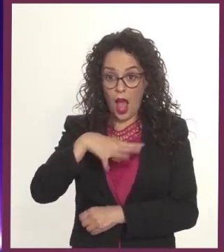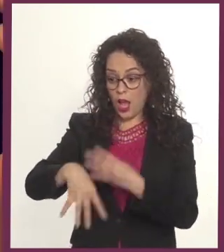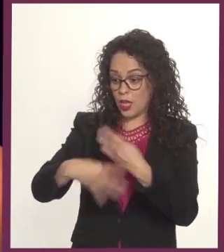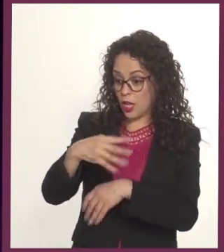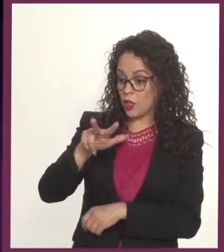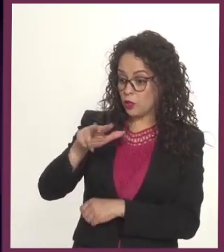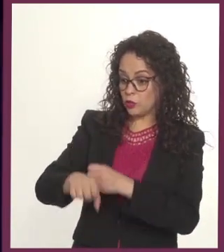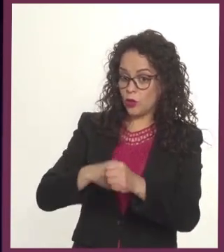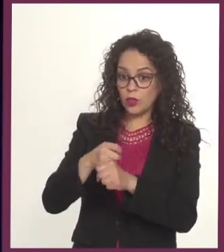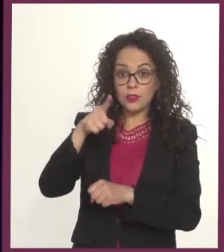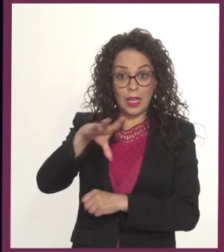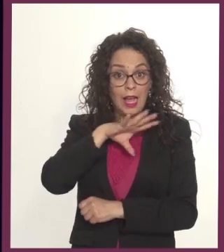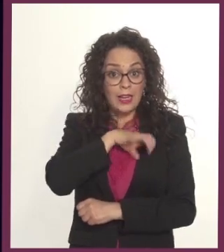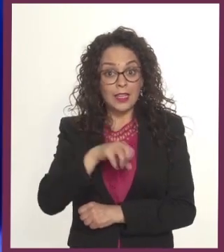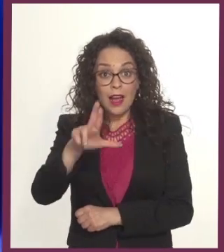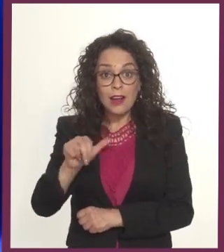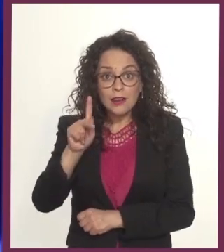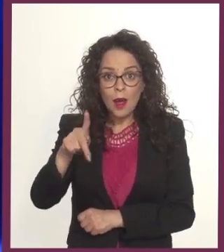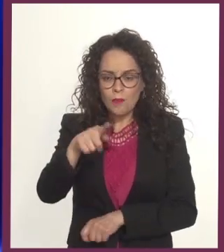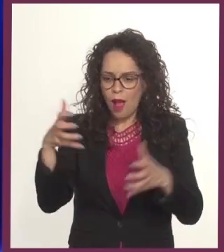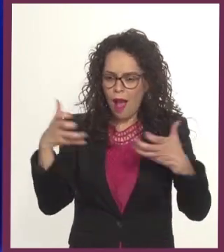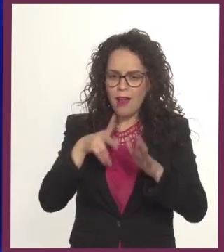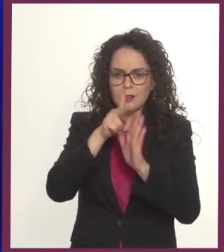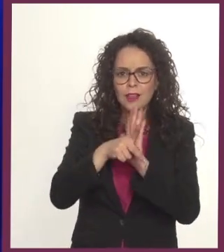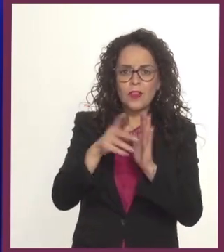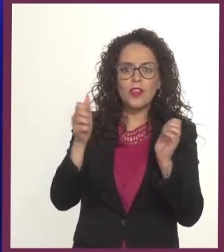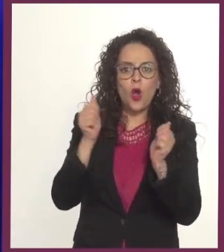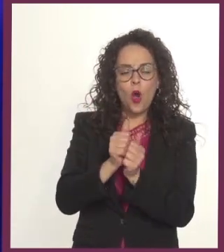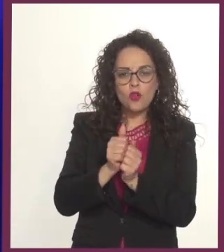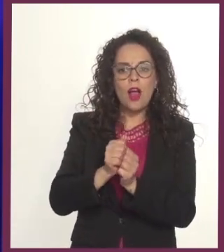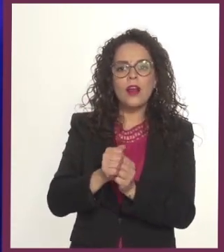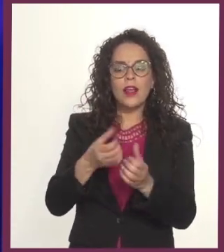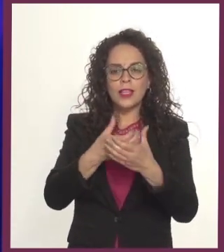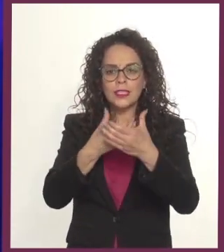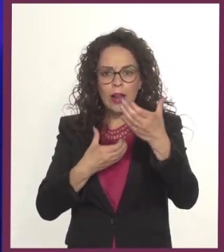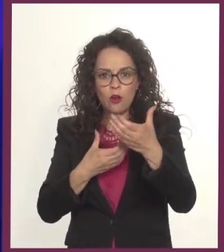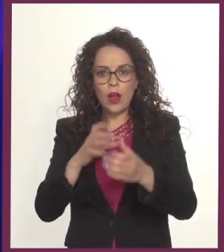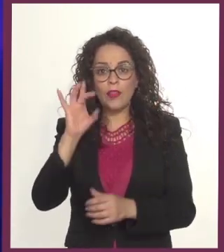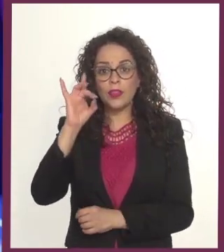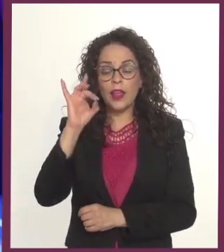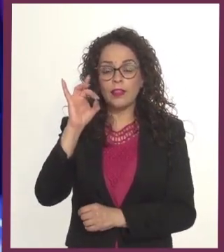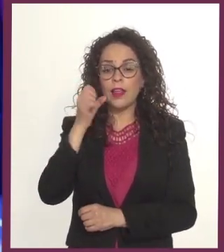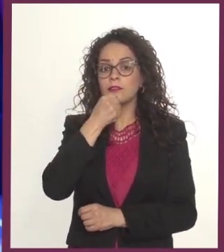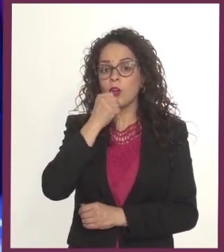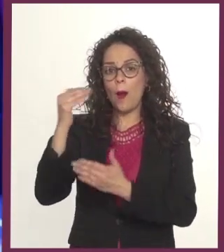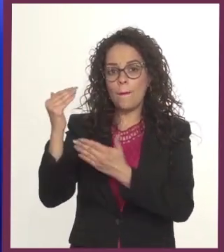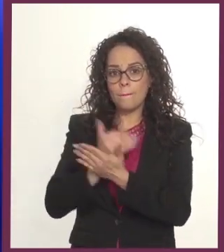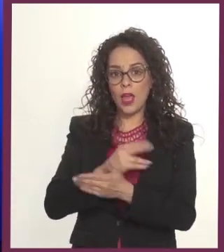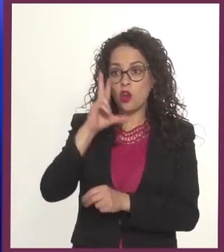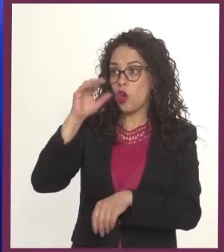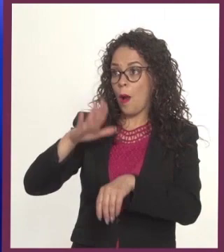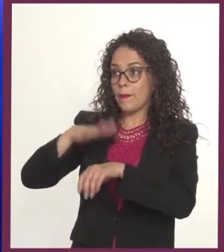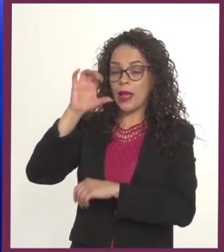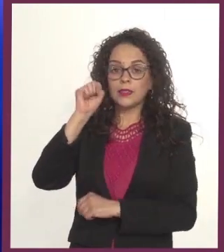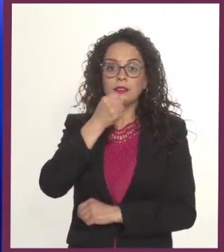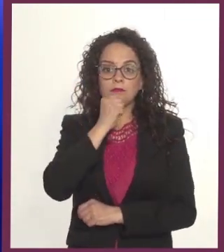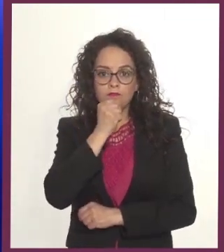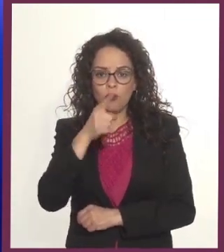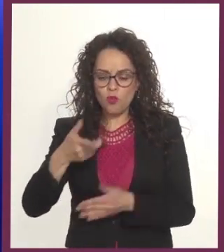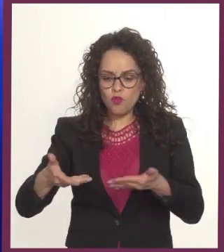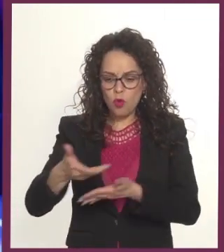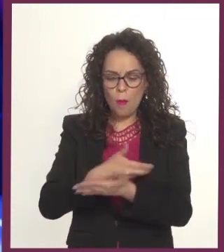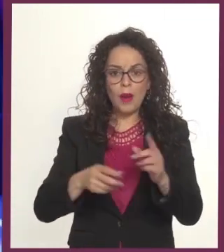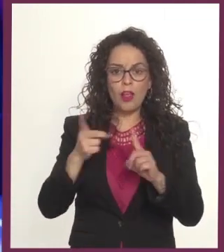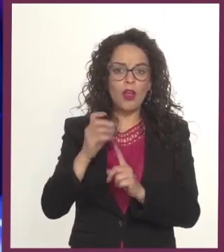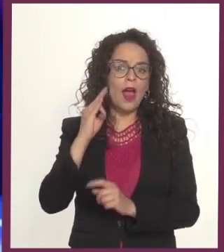tienes entre 14 y 18 años y te gusta el rap, haz un video con tu celular de no menos de 30 segundos y no más de